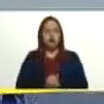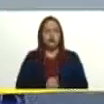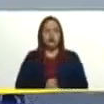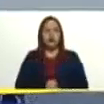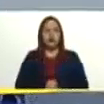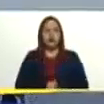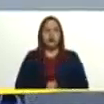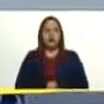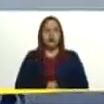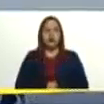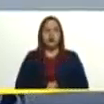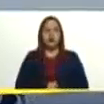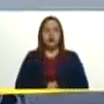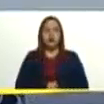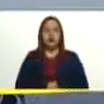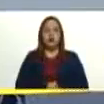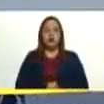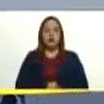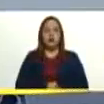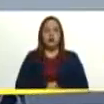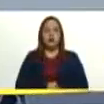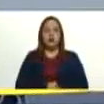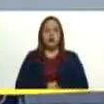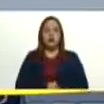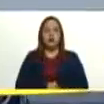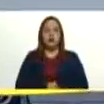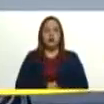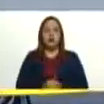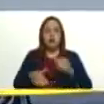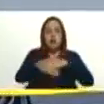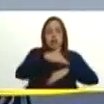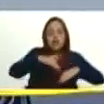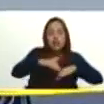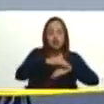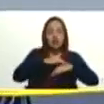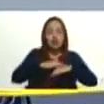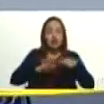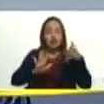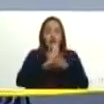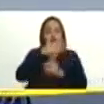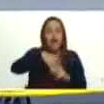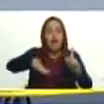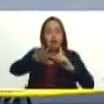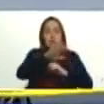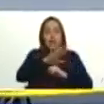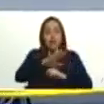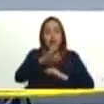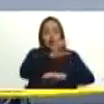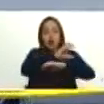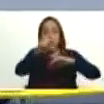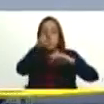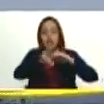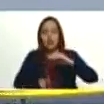with ministers touching and concerning the environment con ministros del ambiente en Costa Rica.